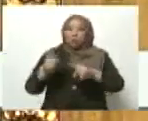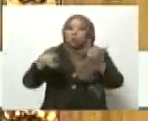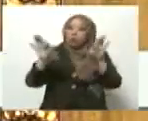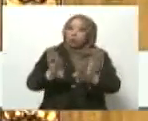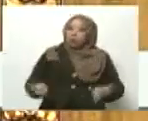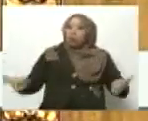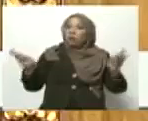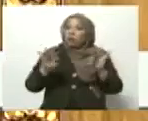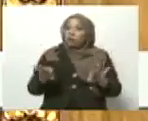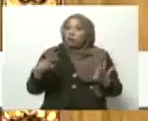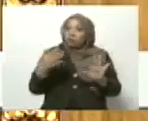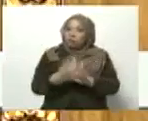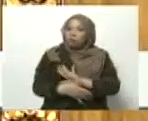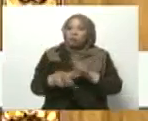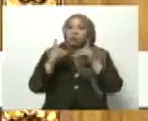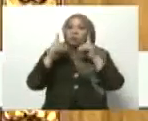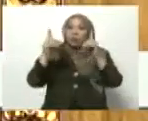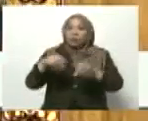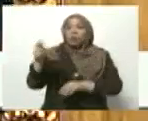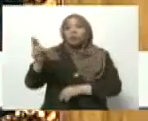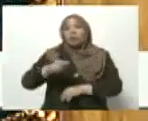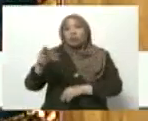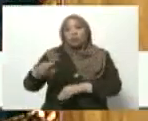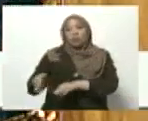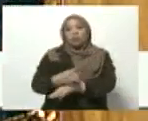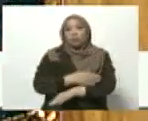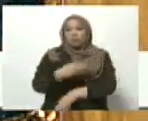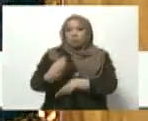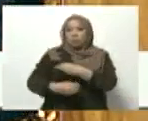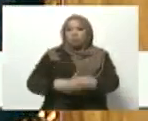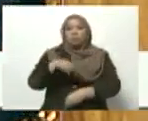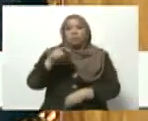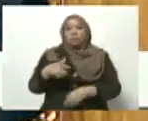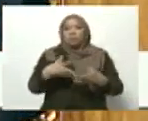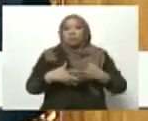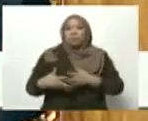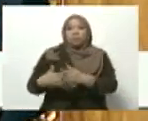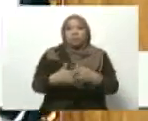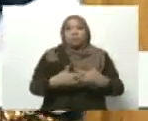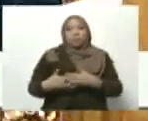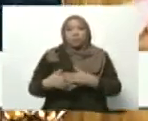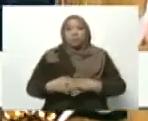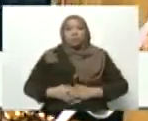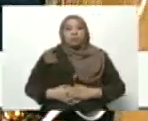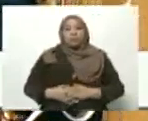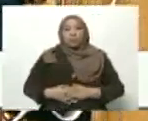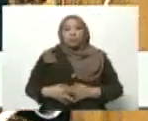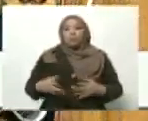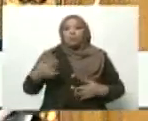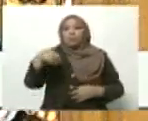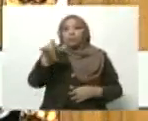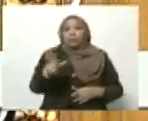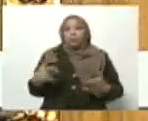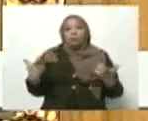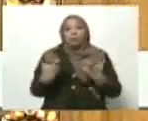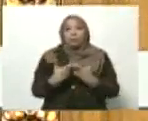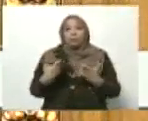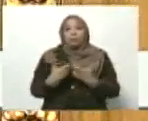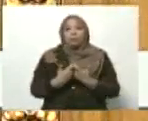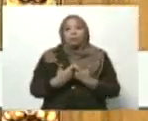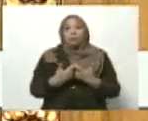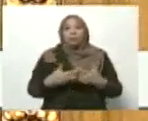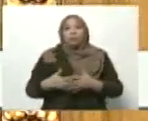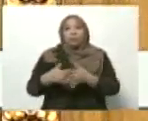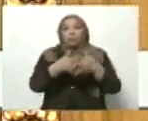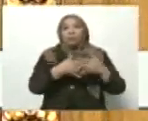ello se debe a ninguna de las acciones tomadas por los Estados Unidos hasta el momento. Todo lo que va a ocurrir, pero no es Estados Unidos quien lo